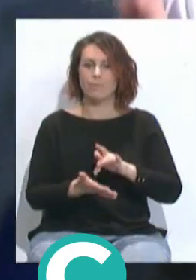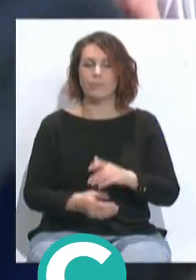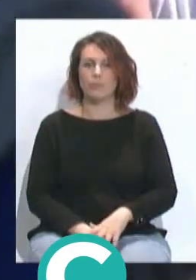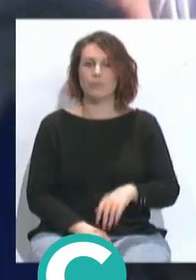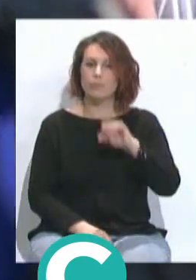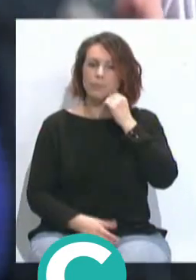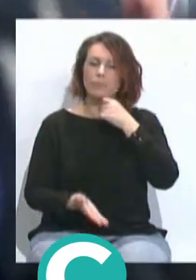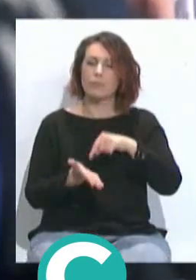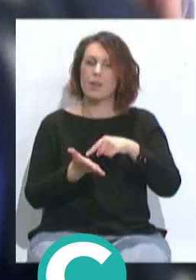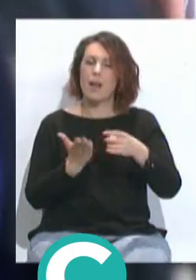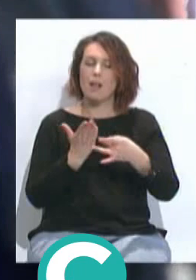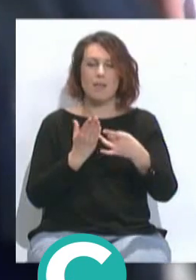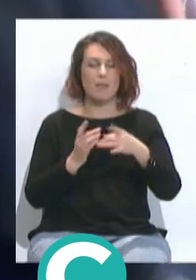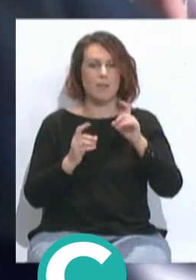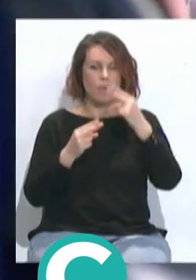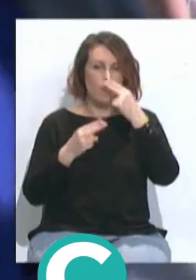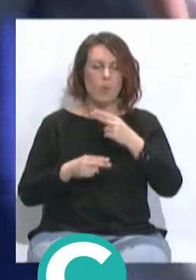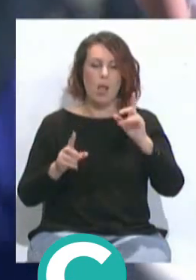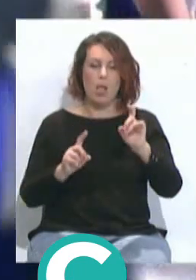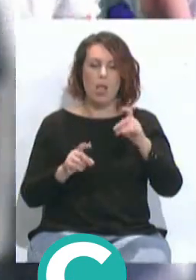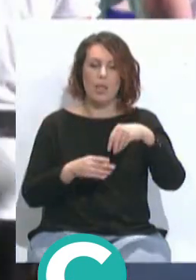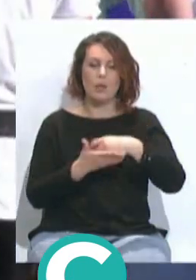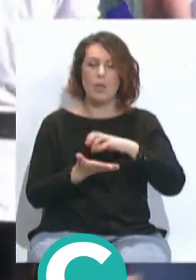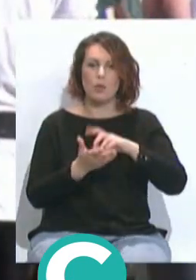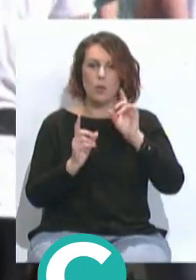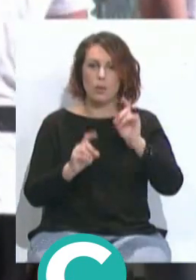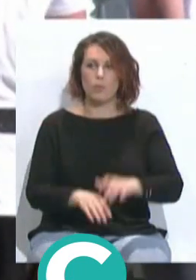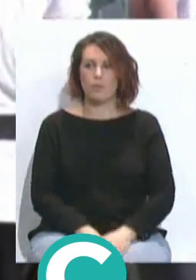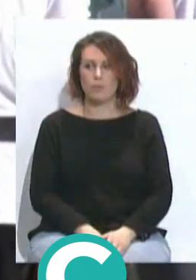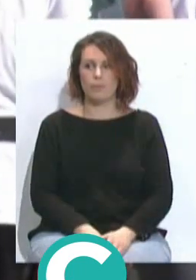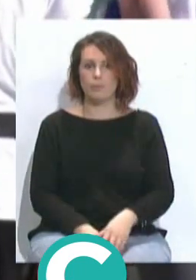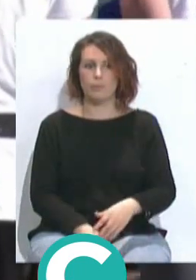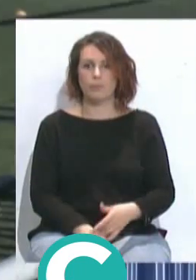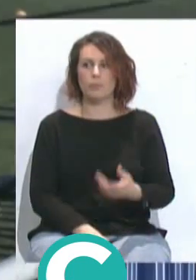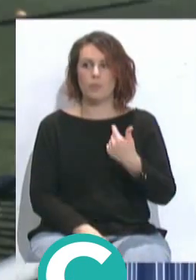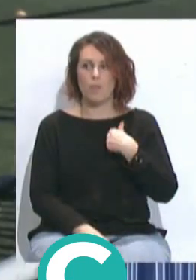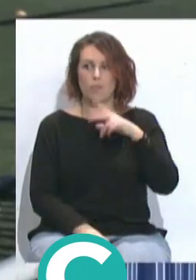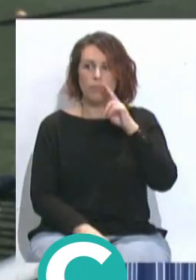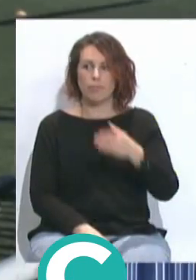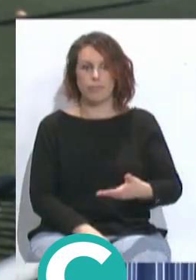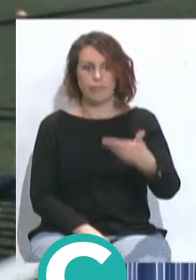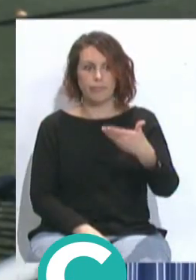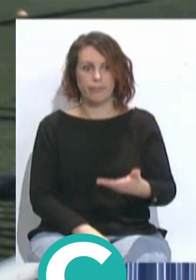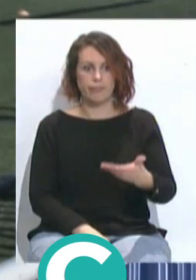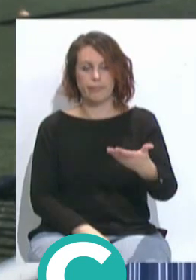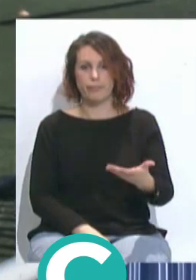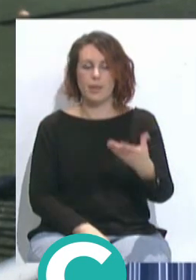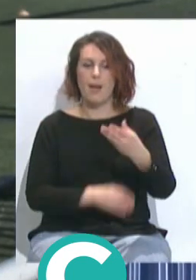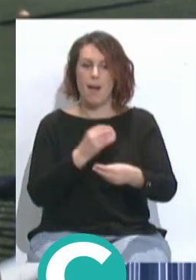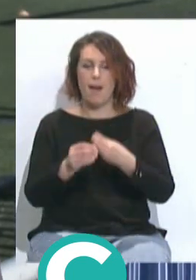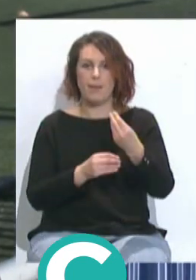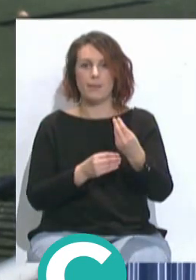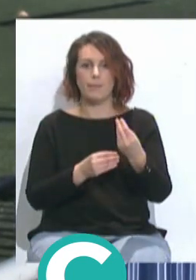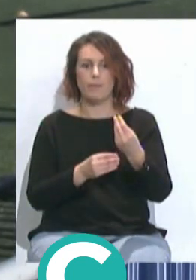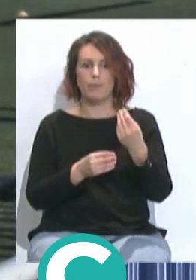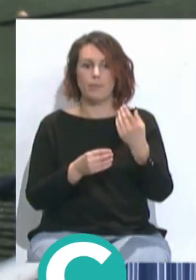reivindicando la calidad de la enseñanza pública impartida en los centros educativos lo veíamos fundamentar que se hagan este tipo